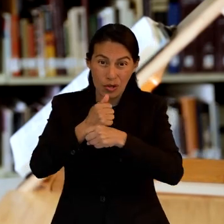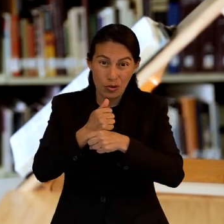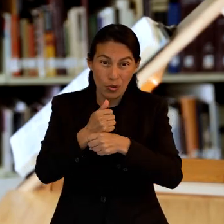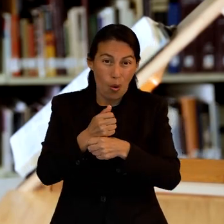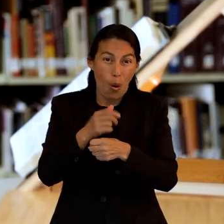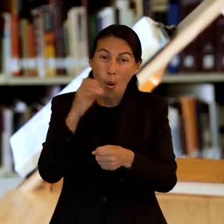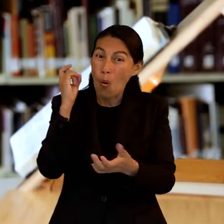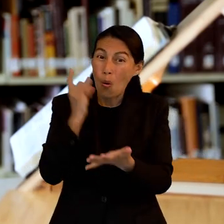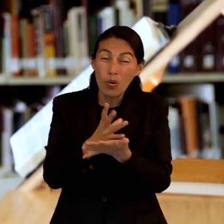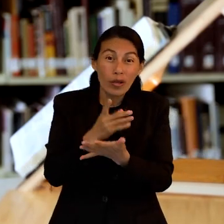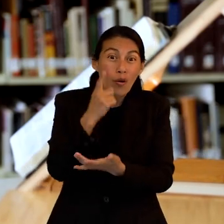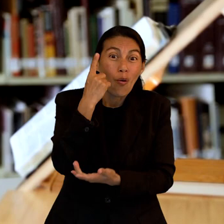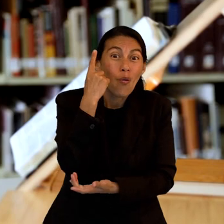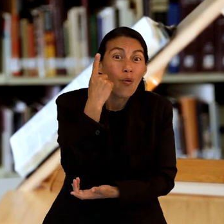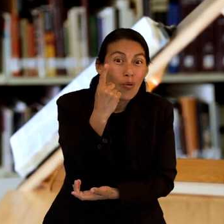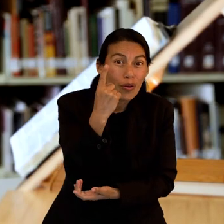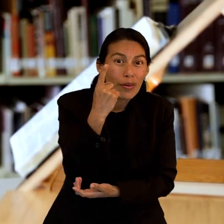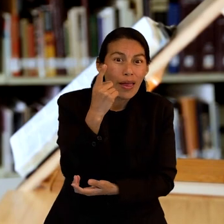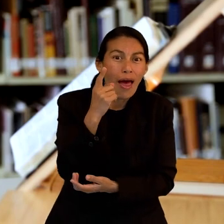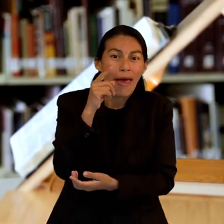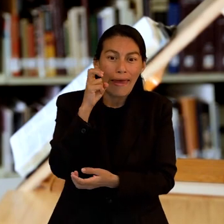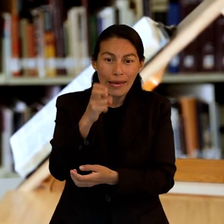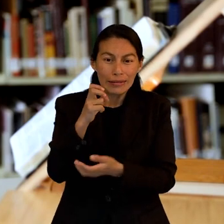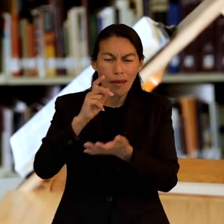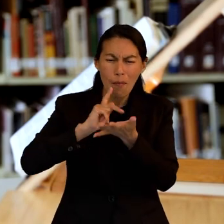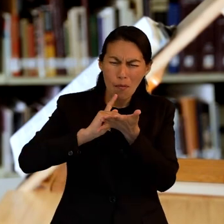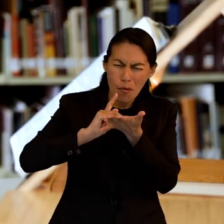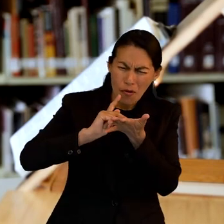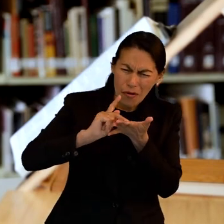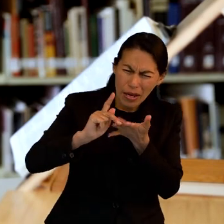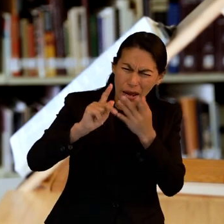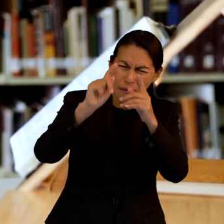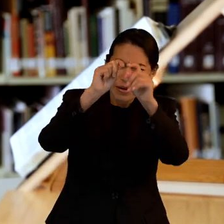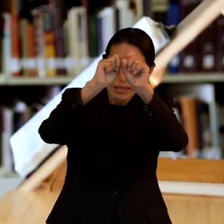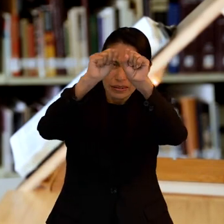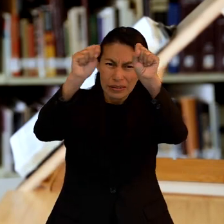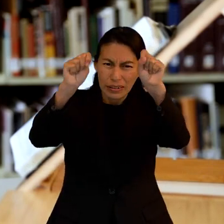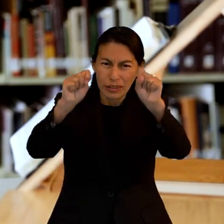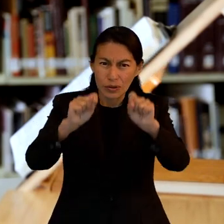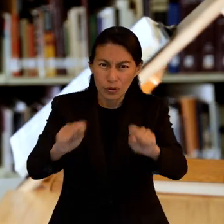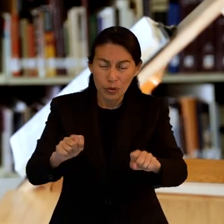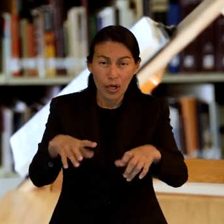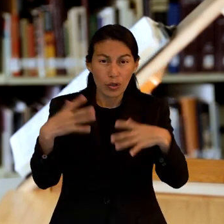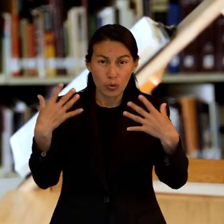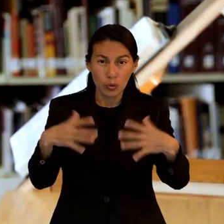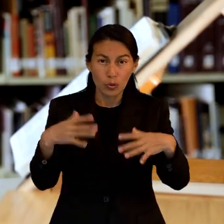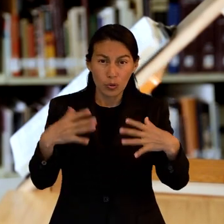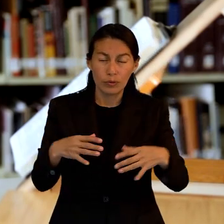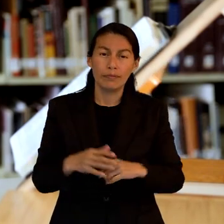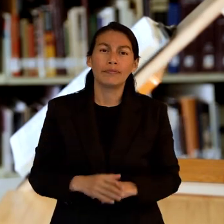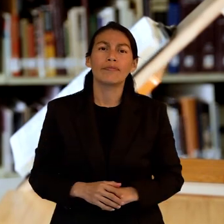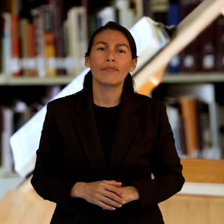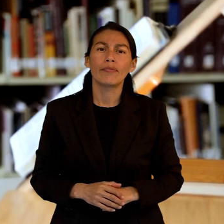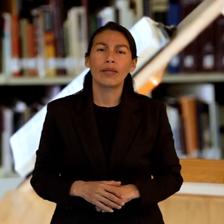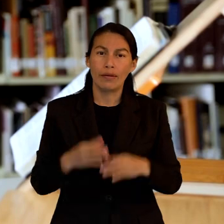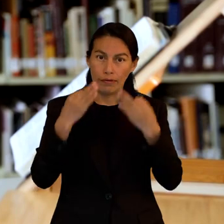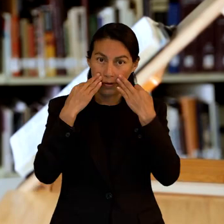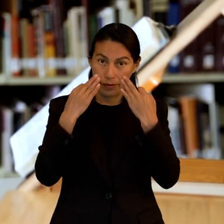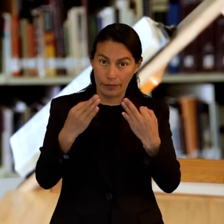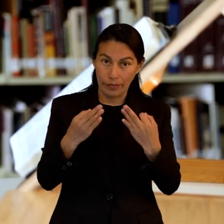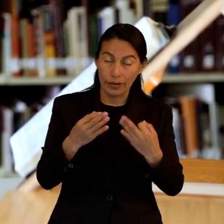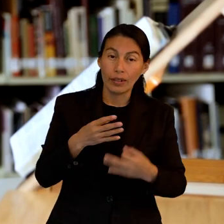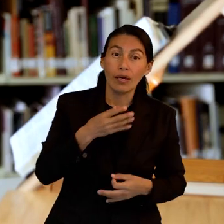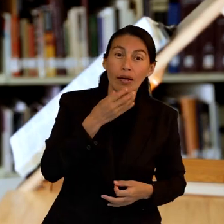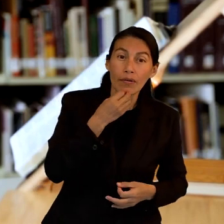la expiación o el día de la purificación del santo año bien por todo esto que he dicho el